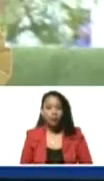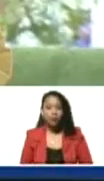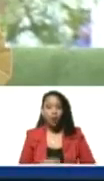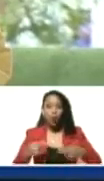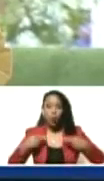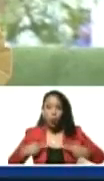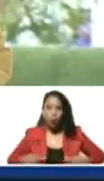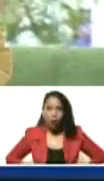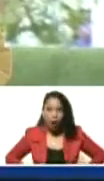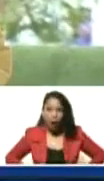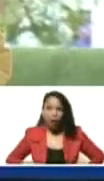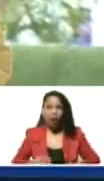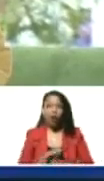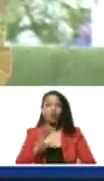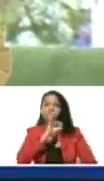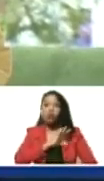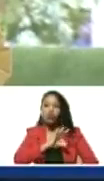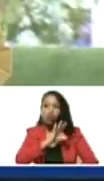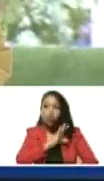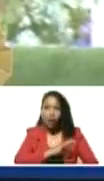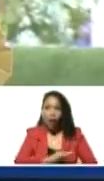humana, humanista, social,